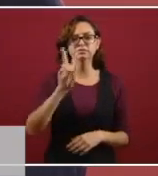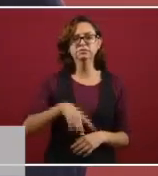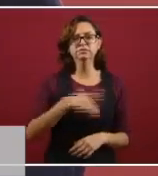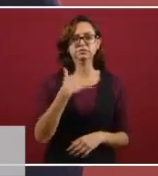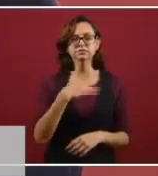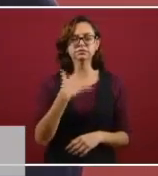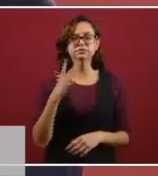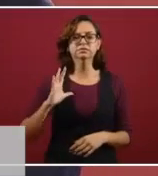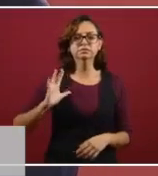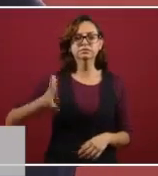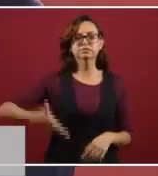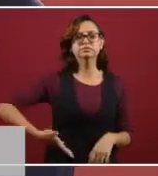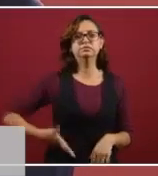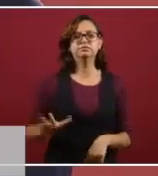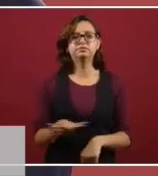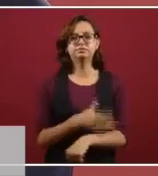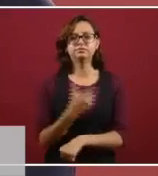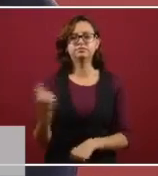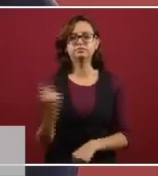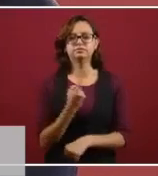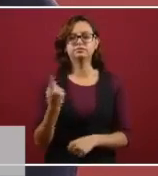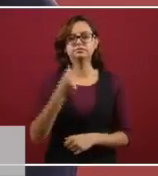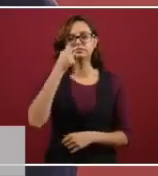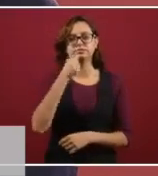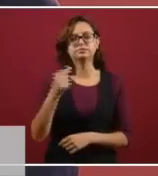desarrollo y bienestar de la gente.